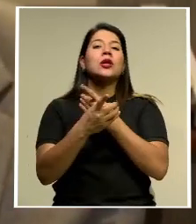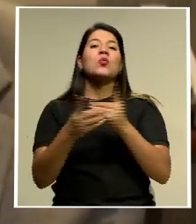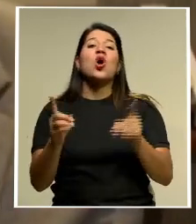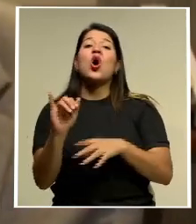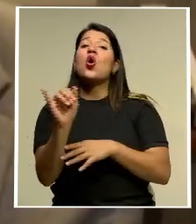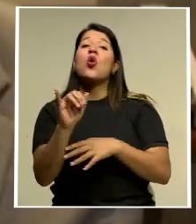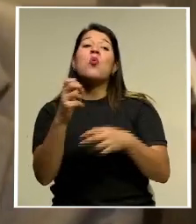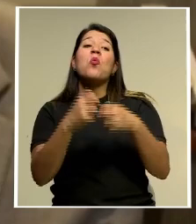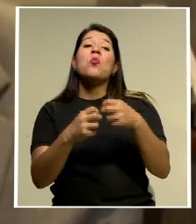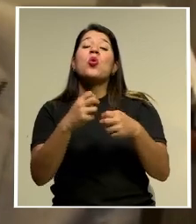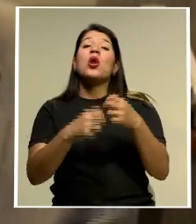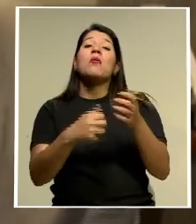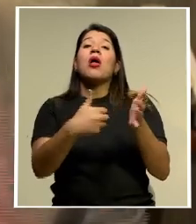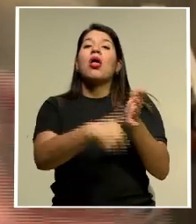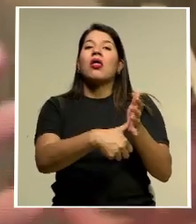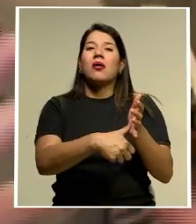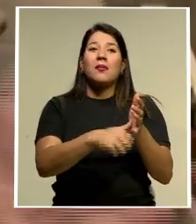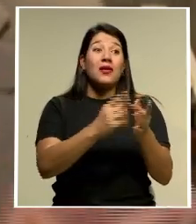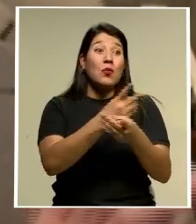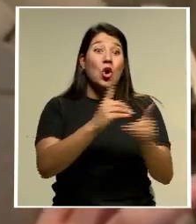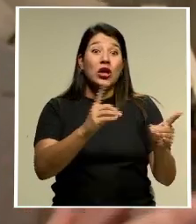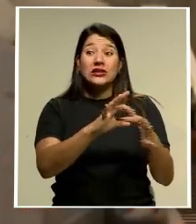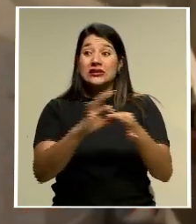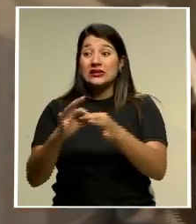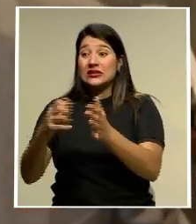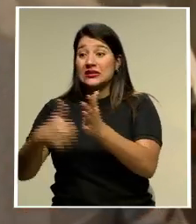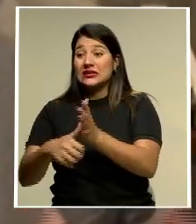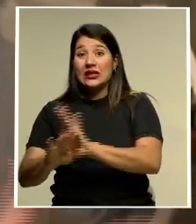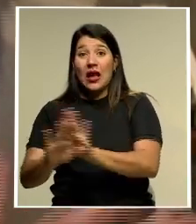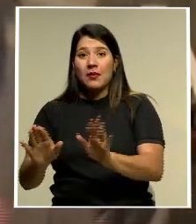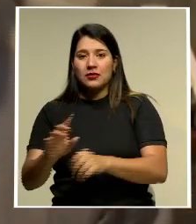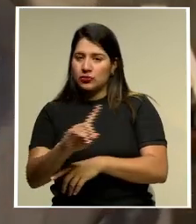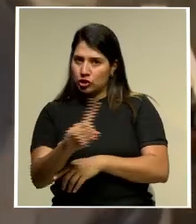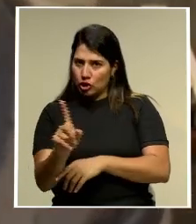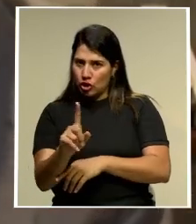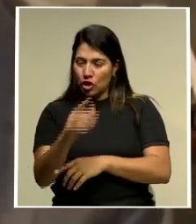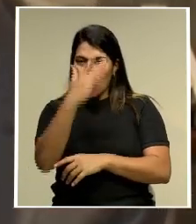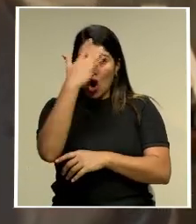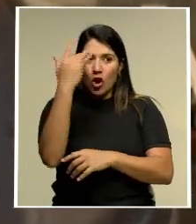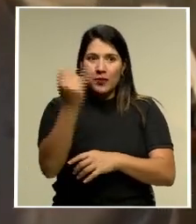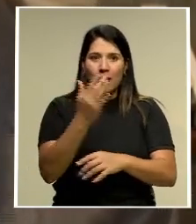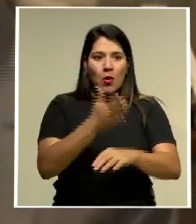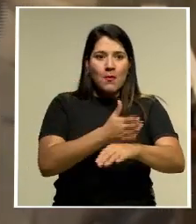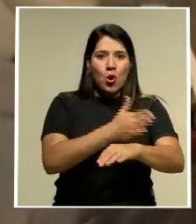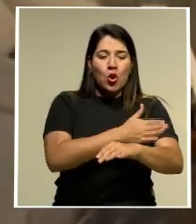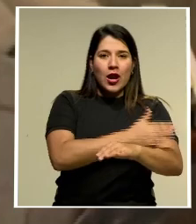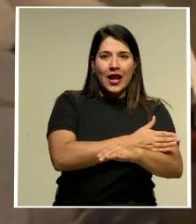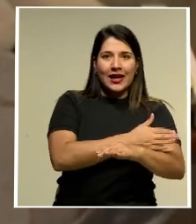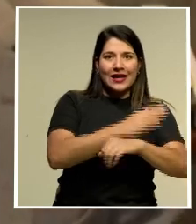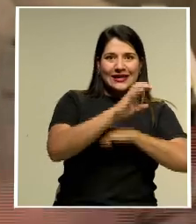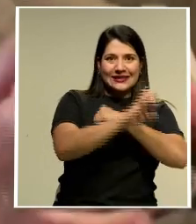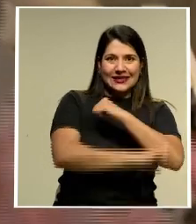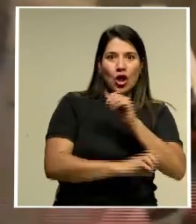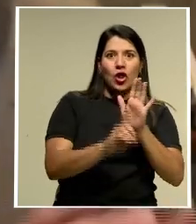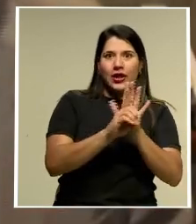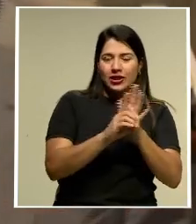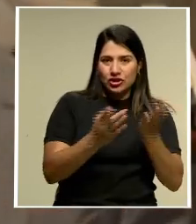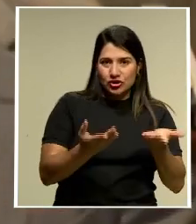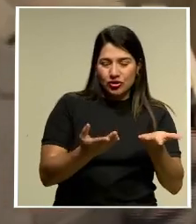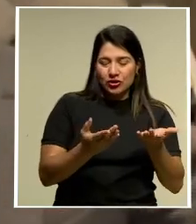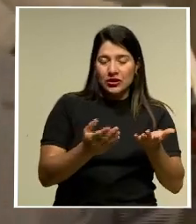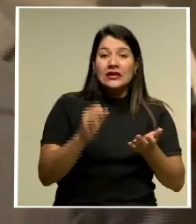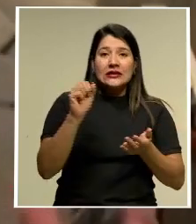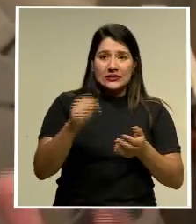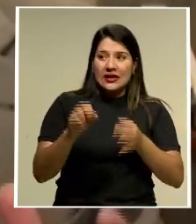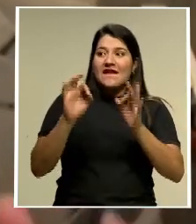problema puramente electoral, y se nos quedó totalmente de lado, por ejemplo, el fortalecimiento del Estado de Derecho. Entonces, sí, muy bien,